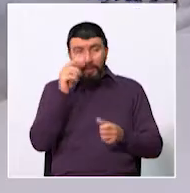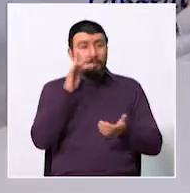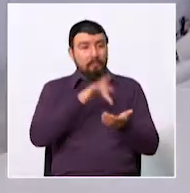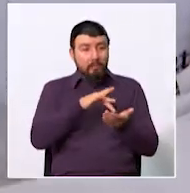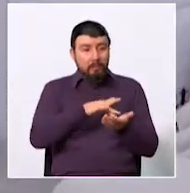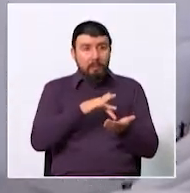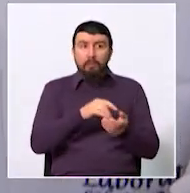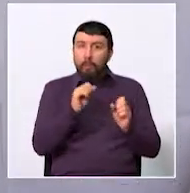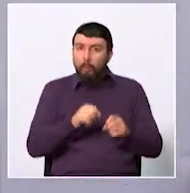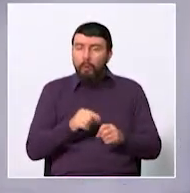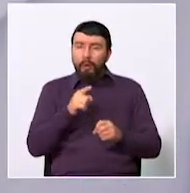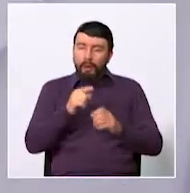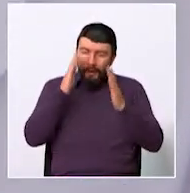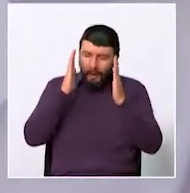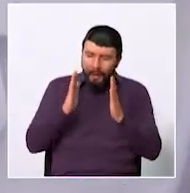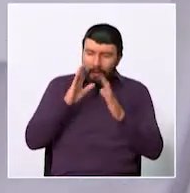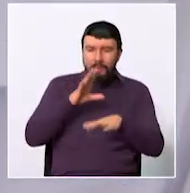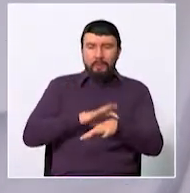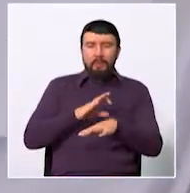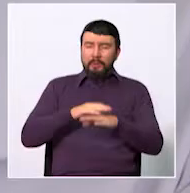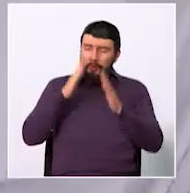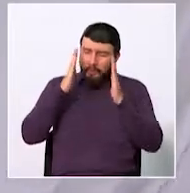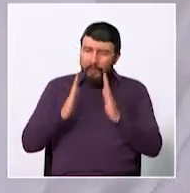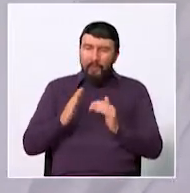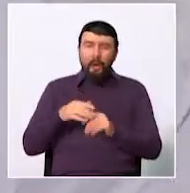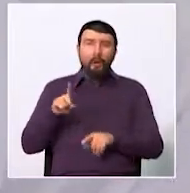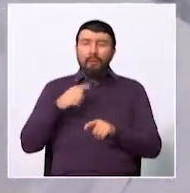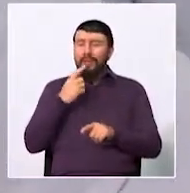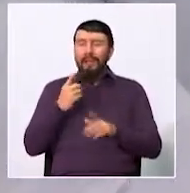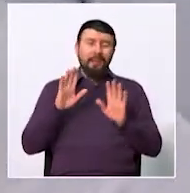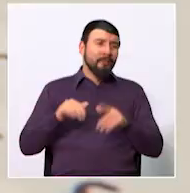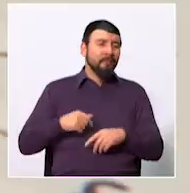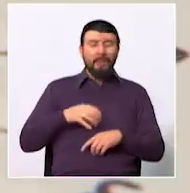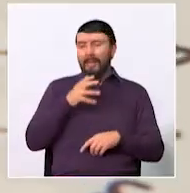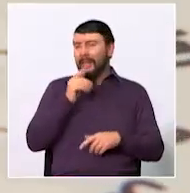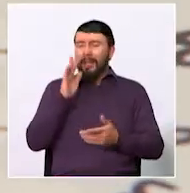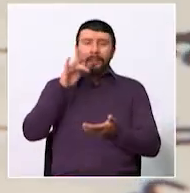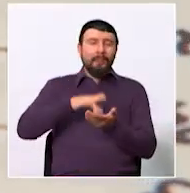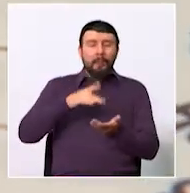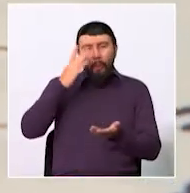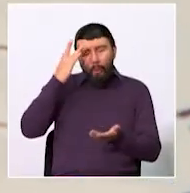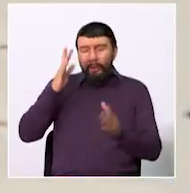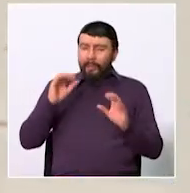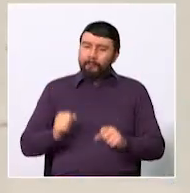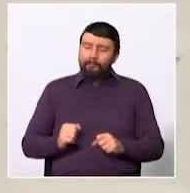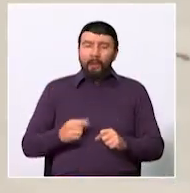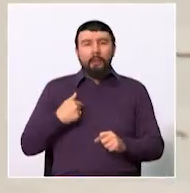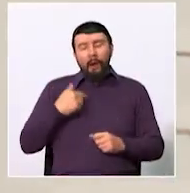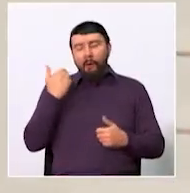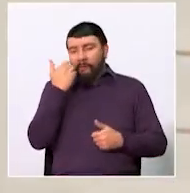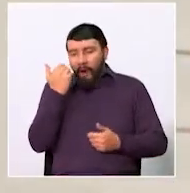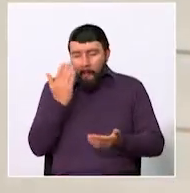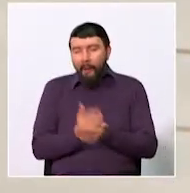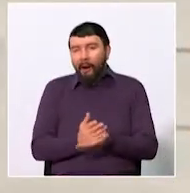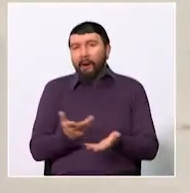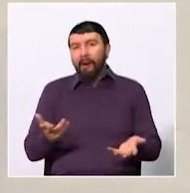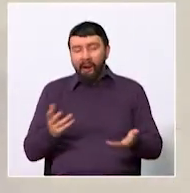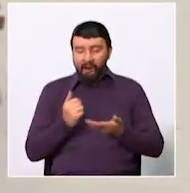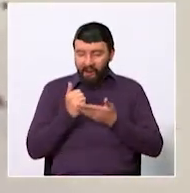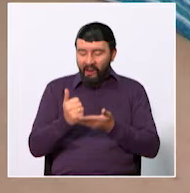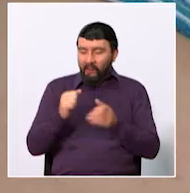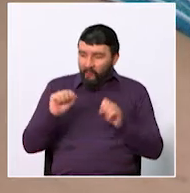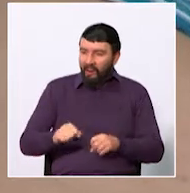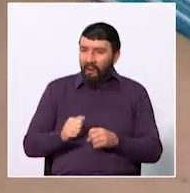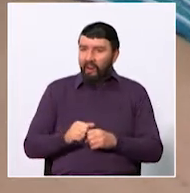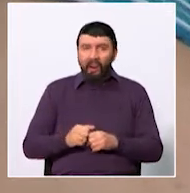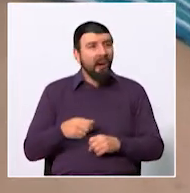tiempo para que después digamos yo no porque no consulté porque no hice este tratamiento y tengo que afrontar una regional bien grada pero las personas que